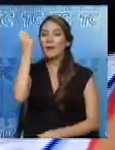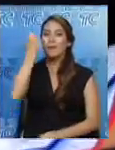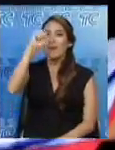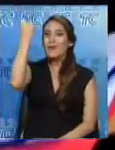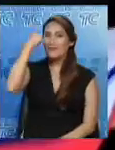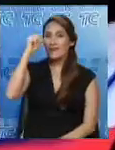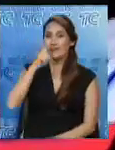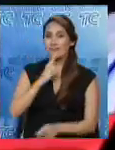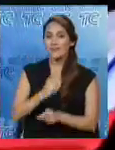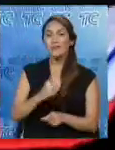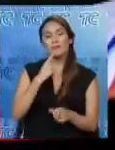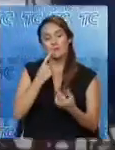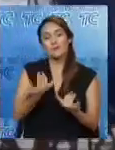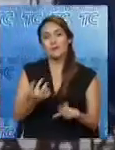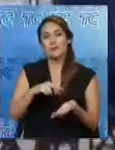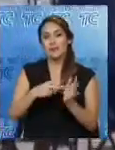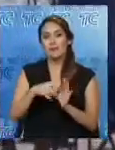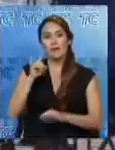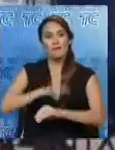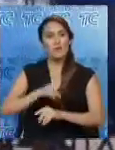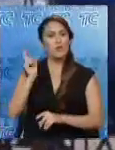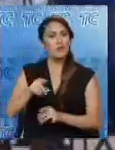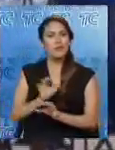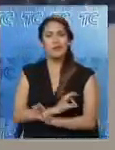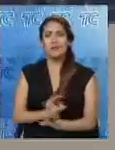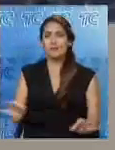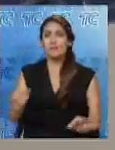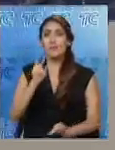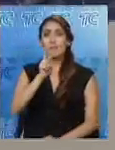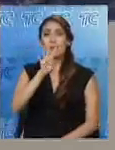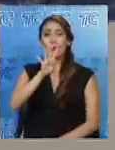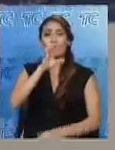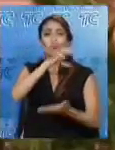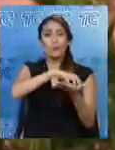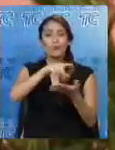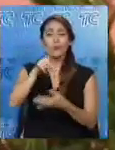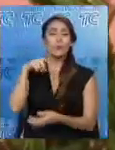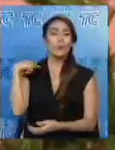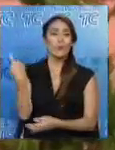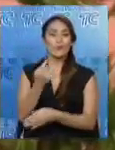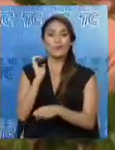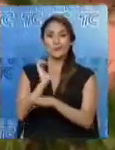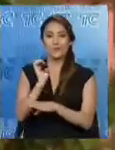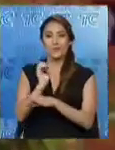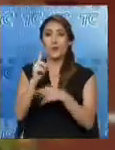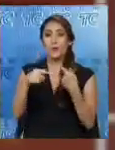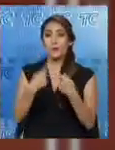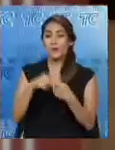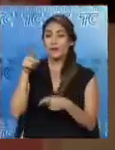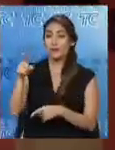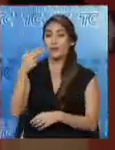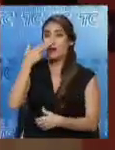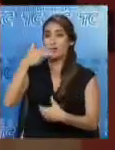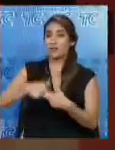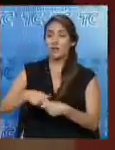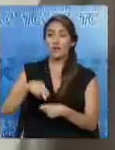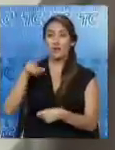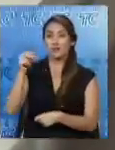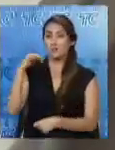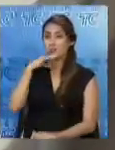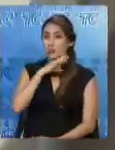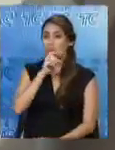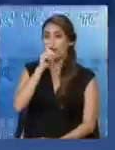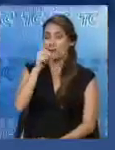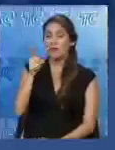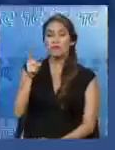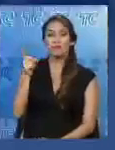que iniciará este feriado de carnaval en las 24 provincias del país. Se prevé multas a los establecimientos que no cumplan con la